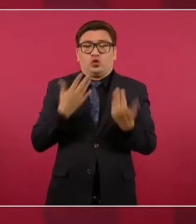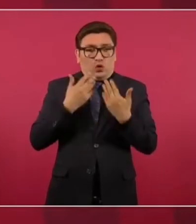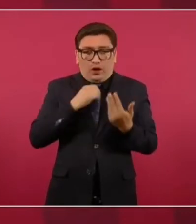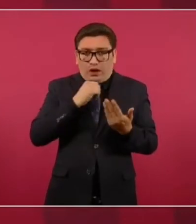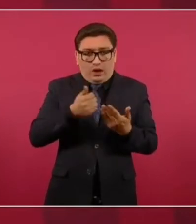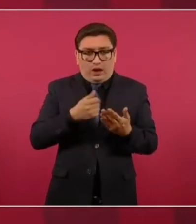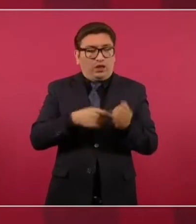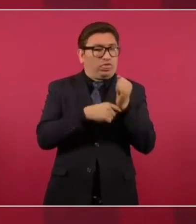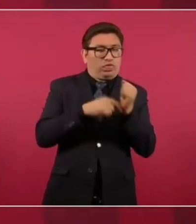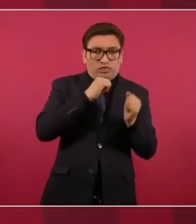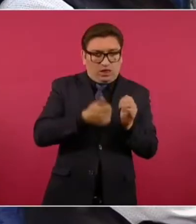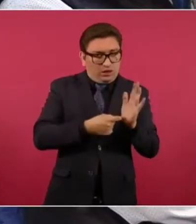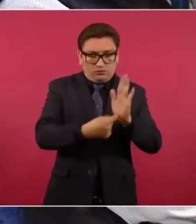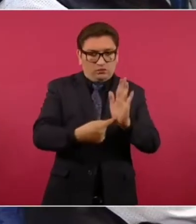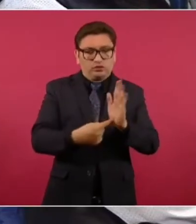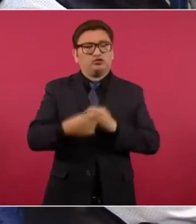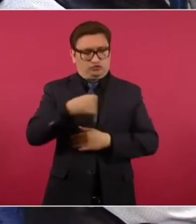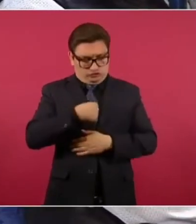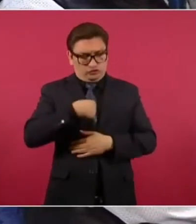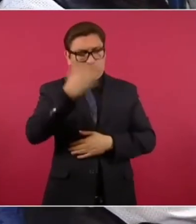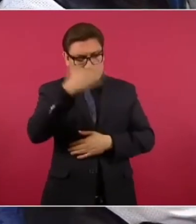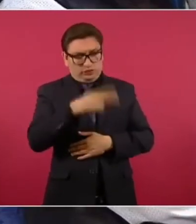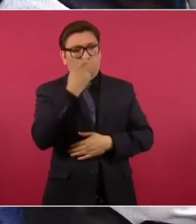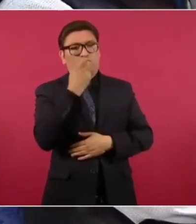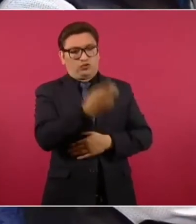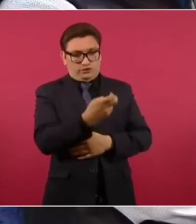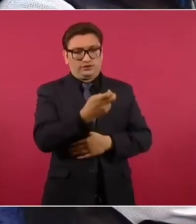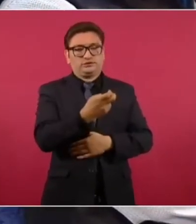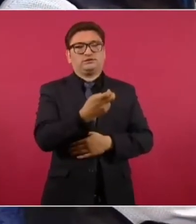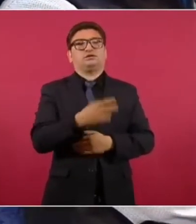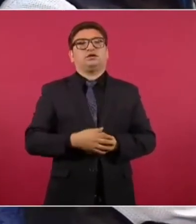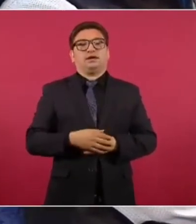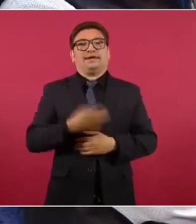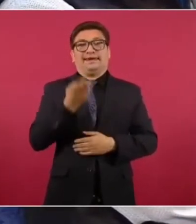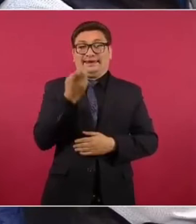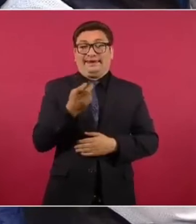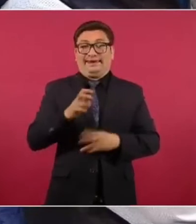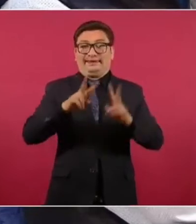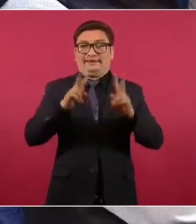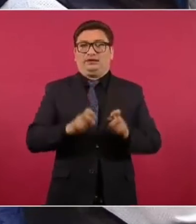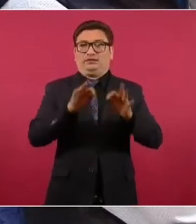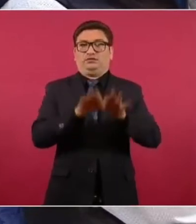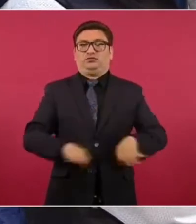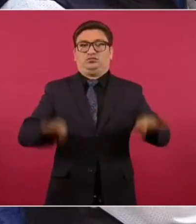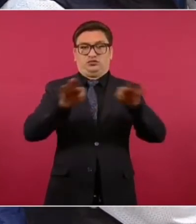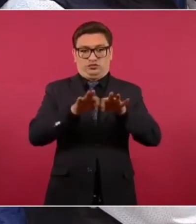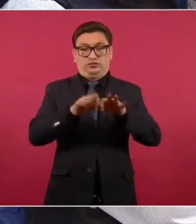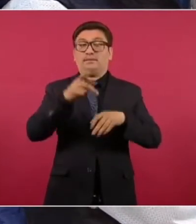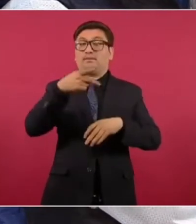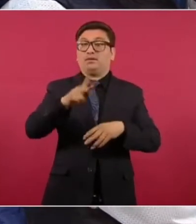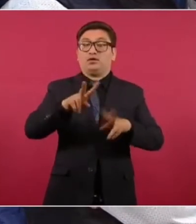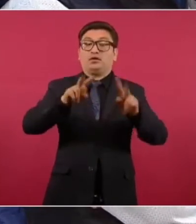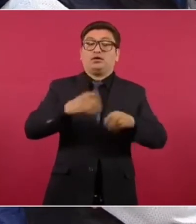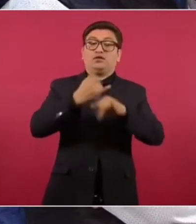nada que ocultar. No, yo sé, presidente, justo por eso. Este tema sería muy importante, pero el informe de